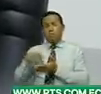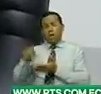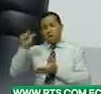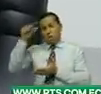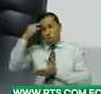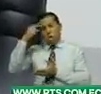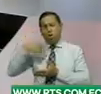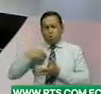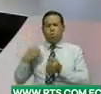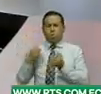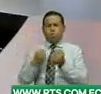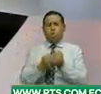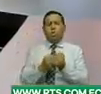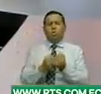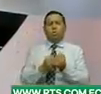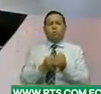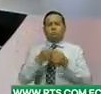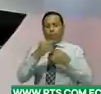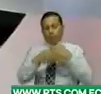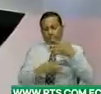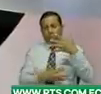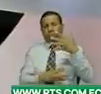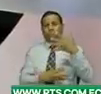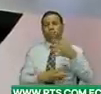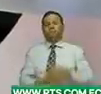apoyo. Informó Maite Morán.